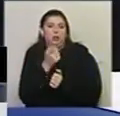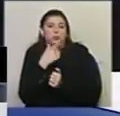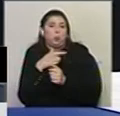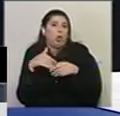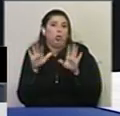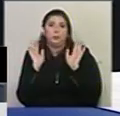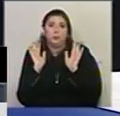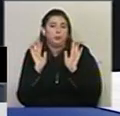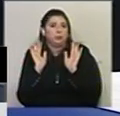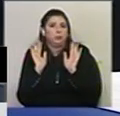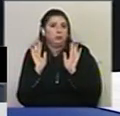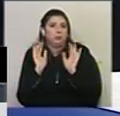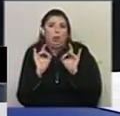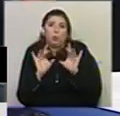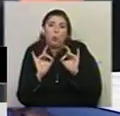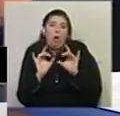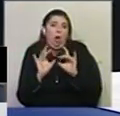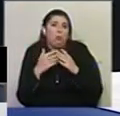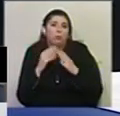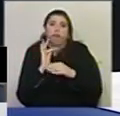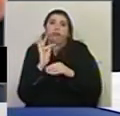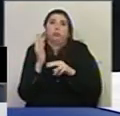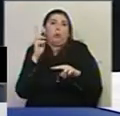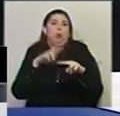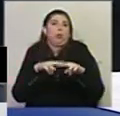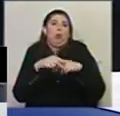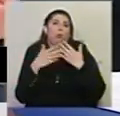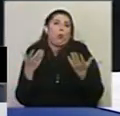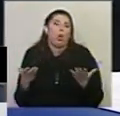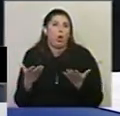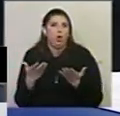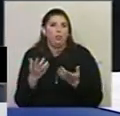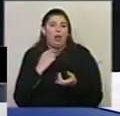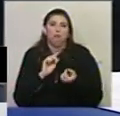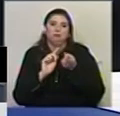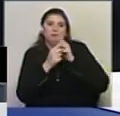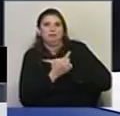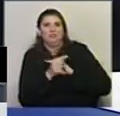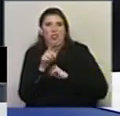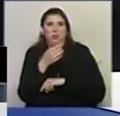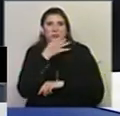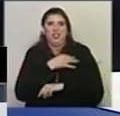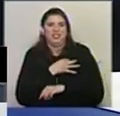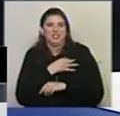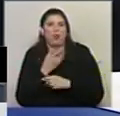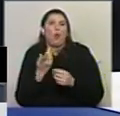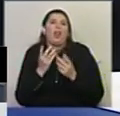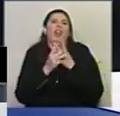tuviera que ocurrir. No había... o sea que fíjate, la consulta era la inversa a lo que habitualmente